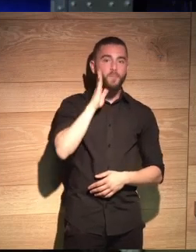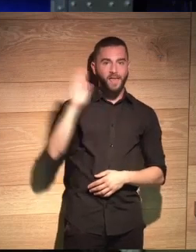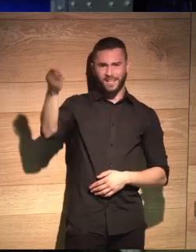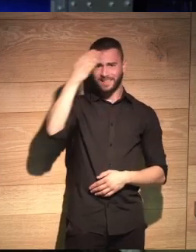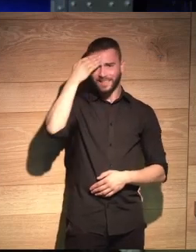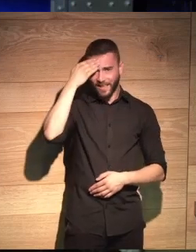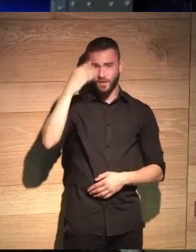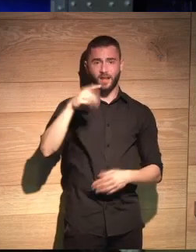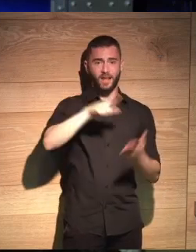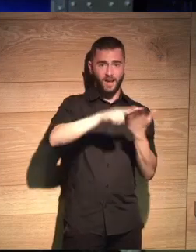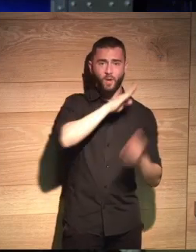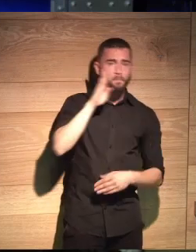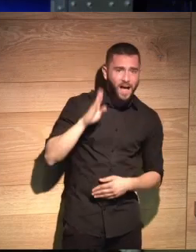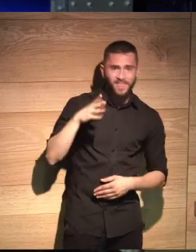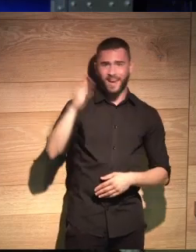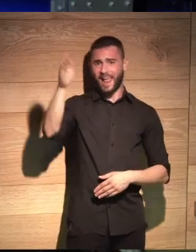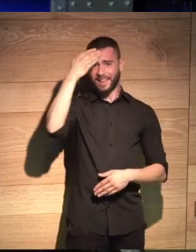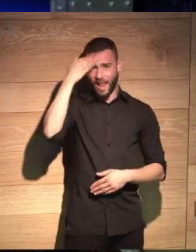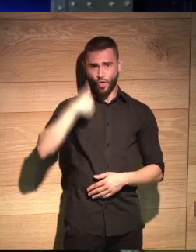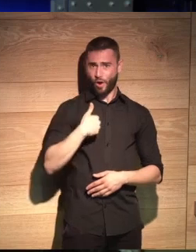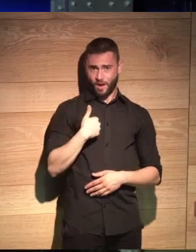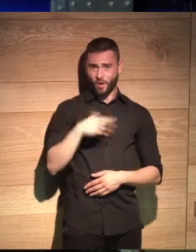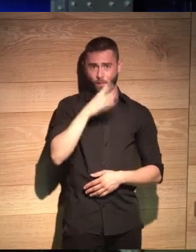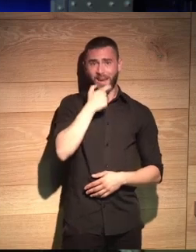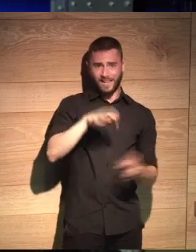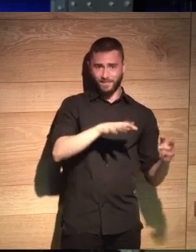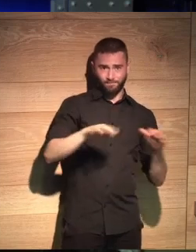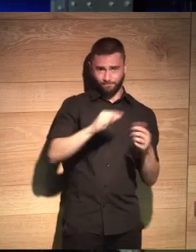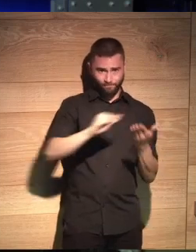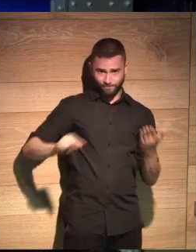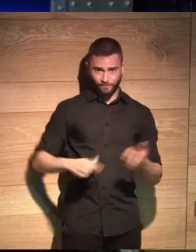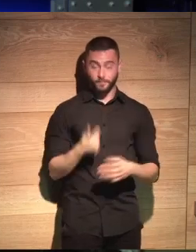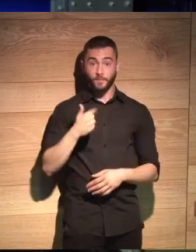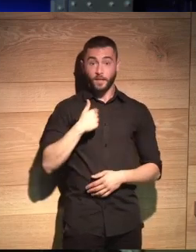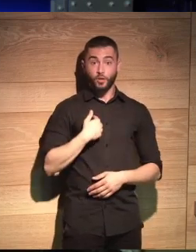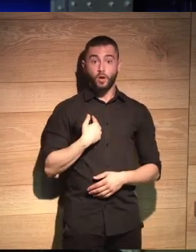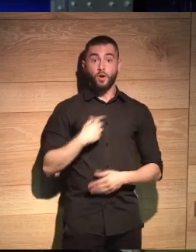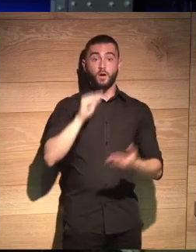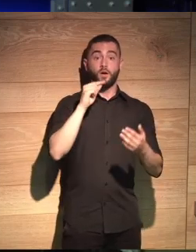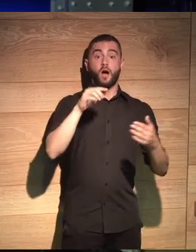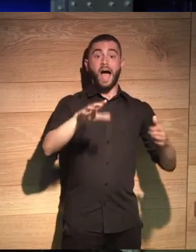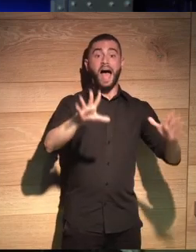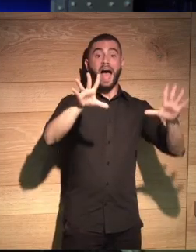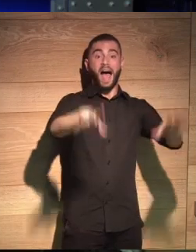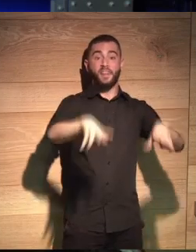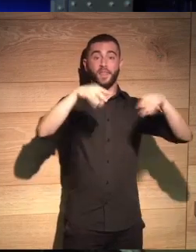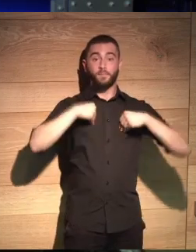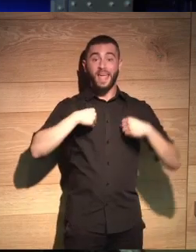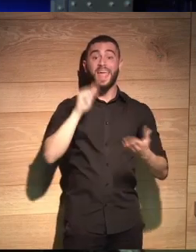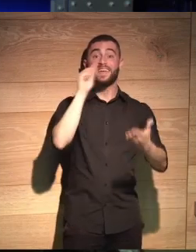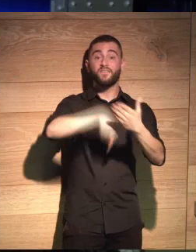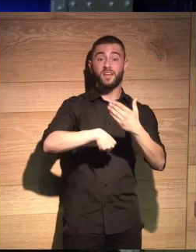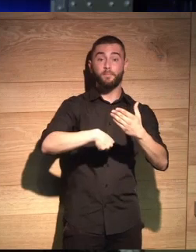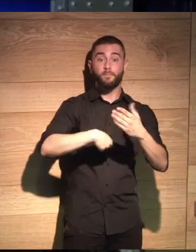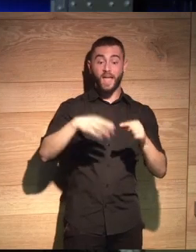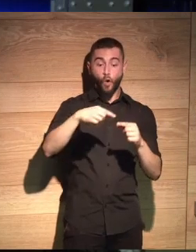lengua materna, a mi ciudad, y acepté y firmé una servilleta comprometiéndome a